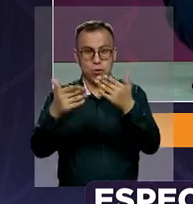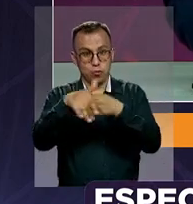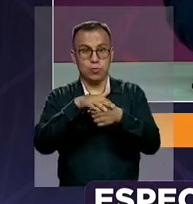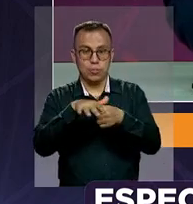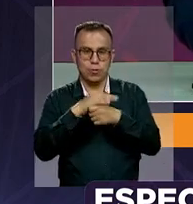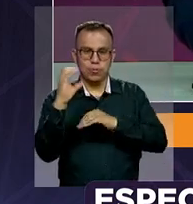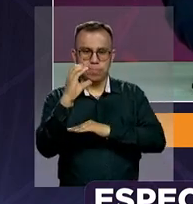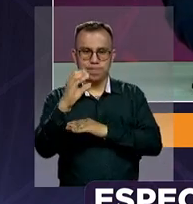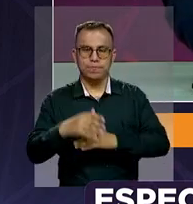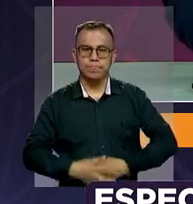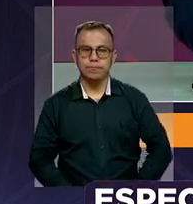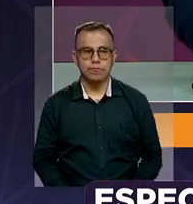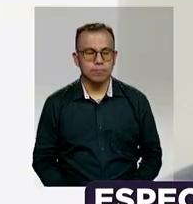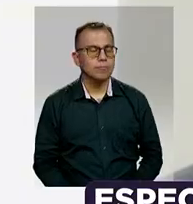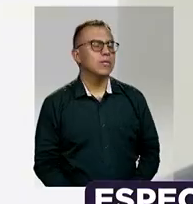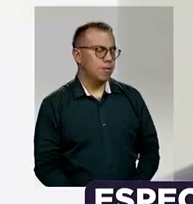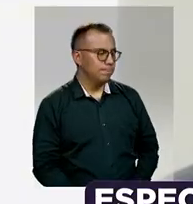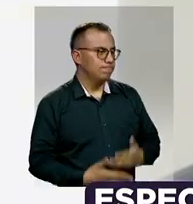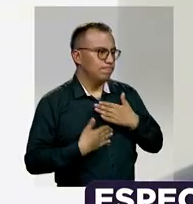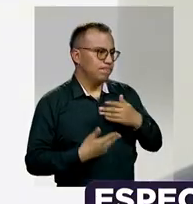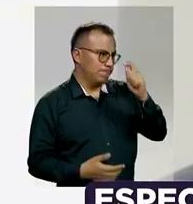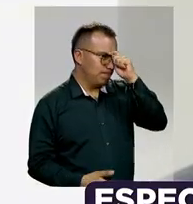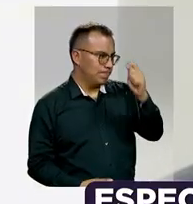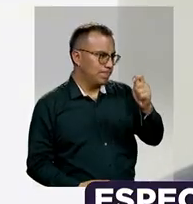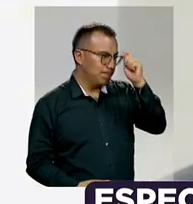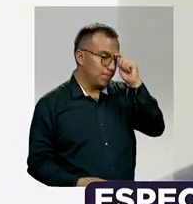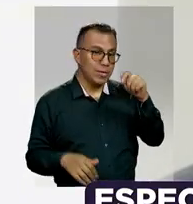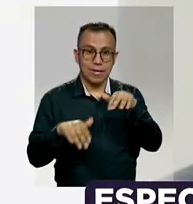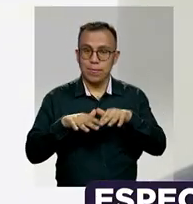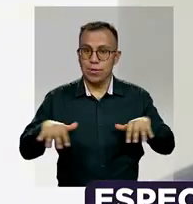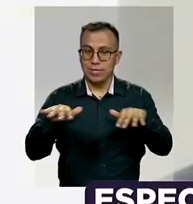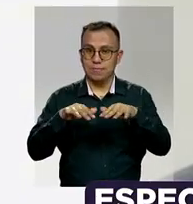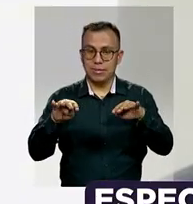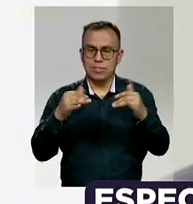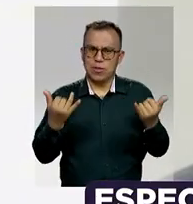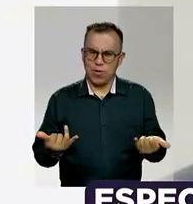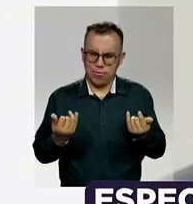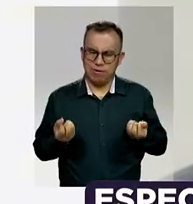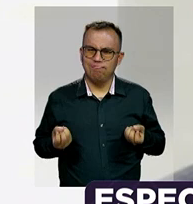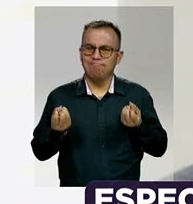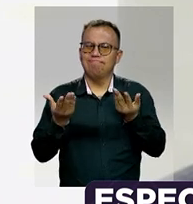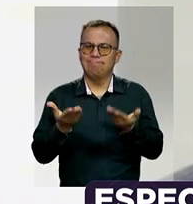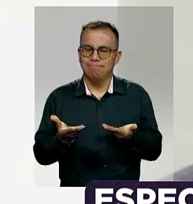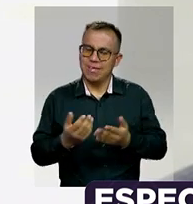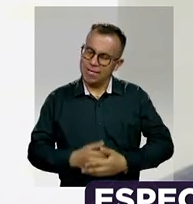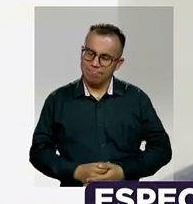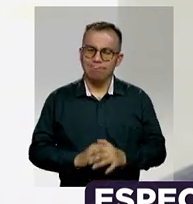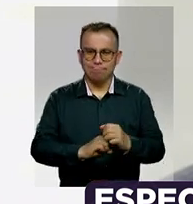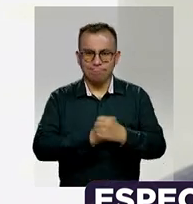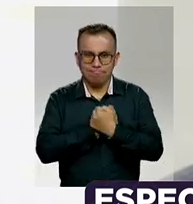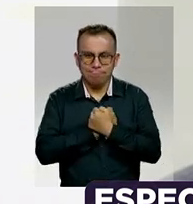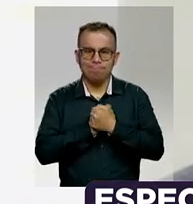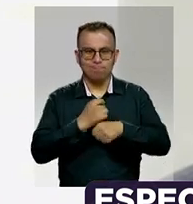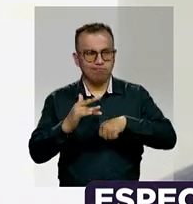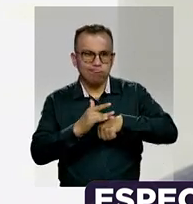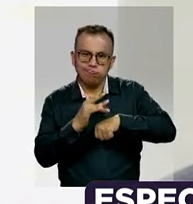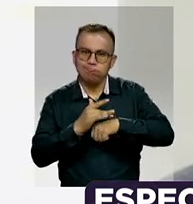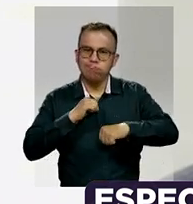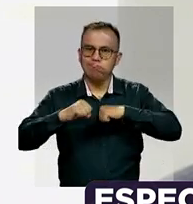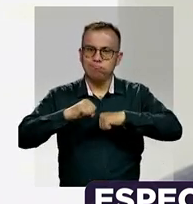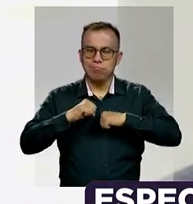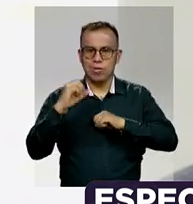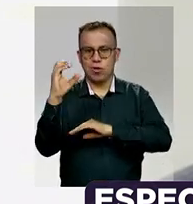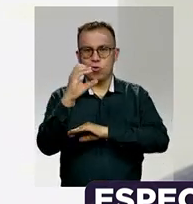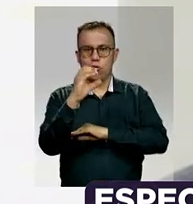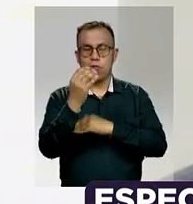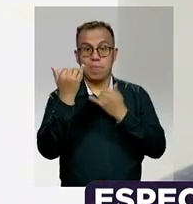país. Un honor y muchas gracias por el espacio y pongámosle un poquito de amor, de emoción al